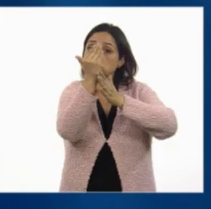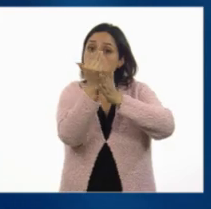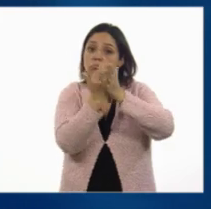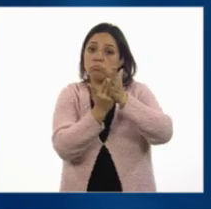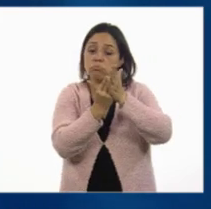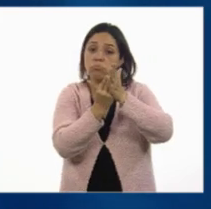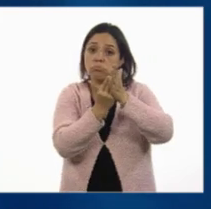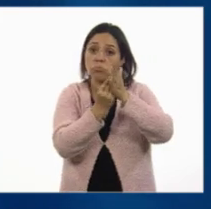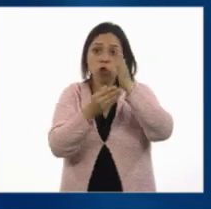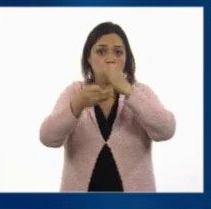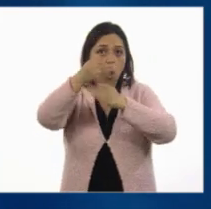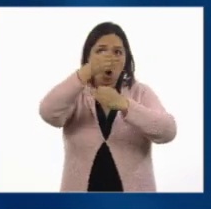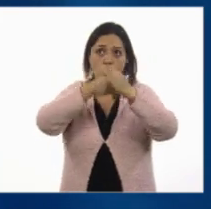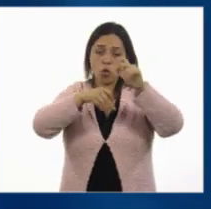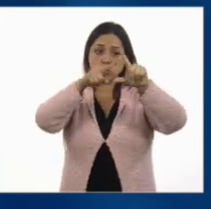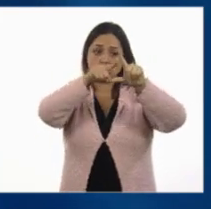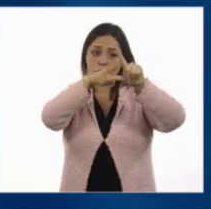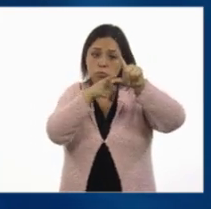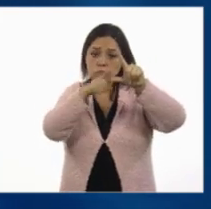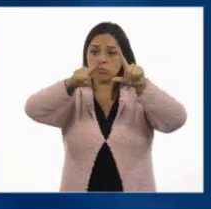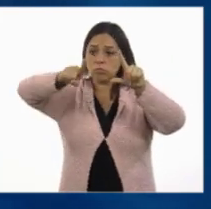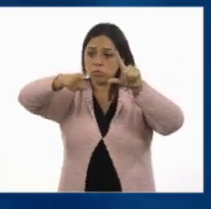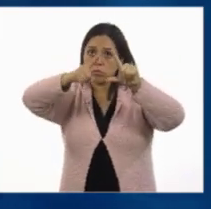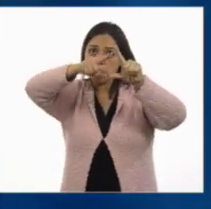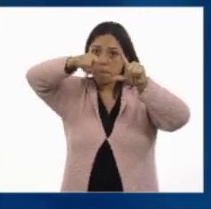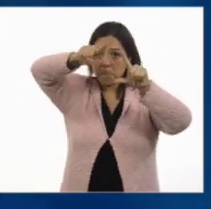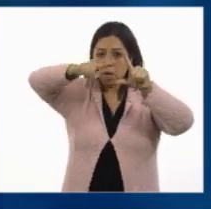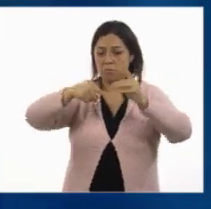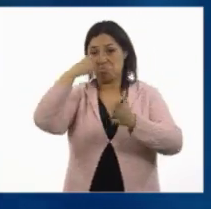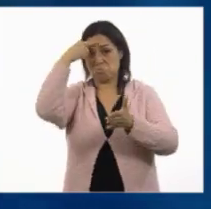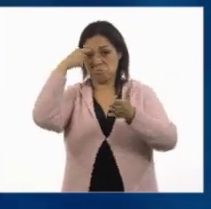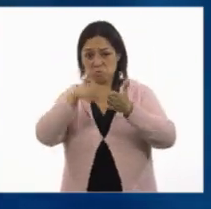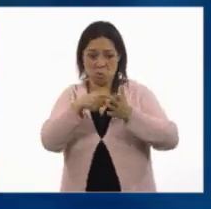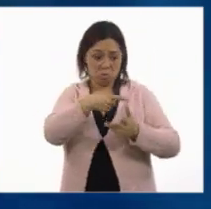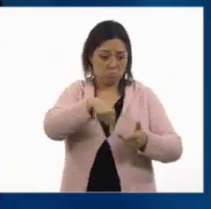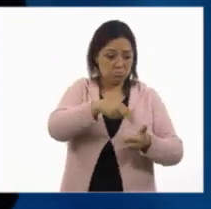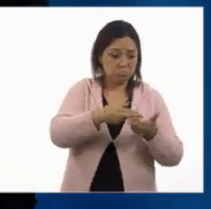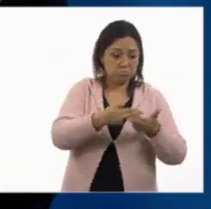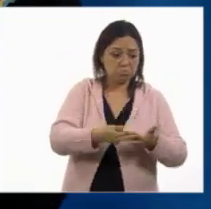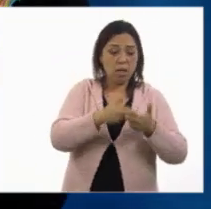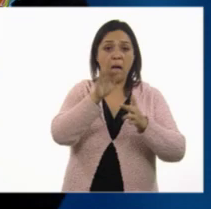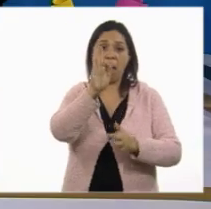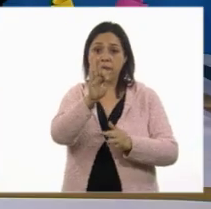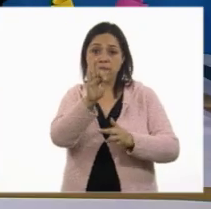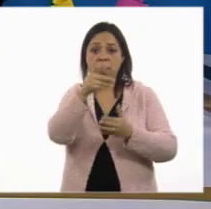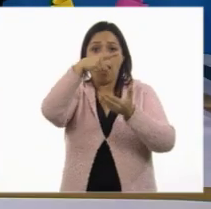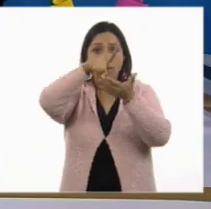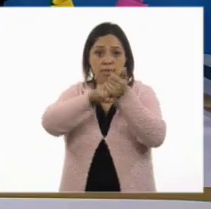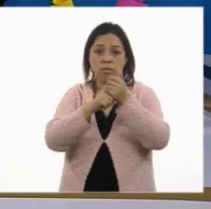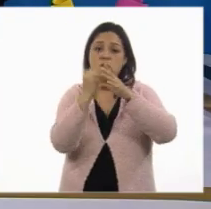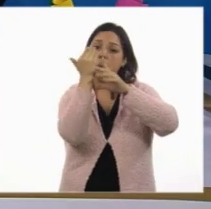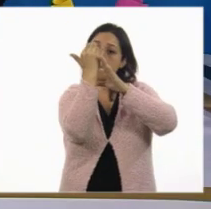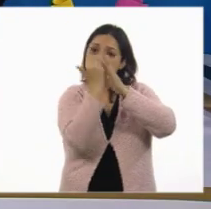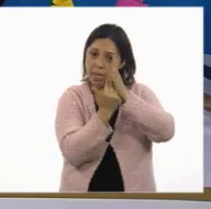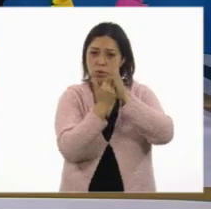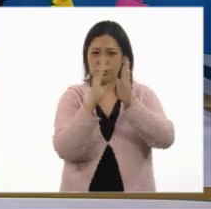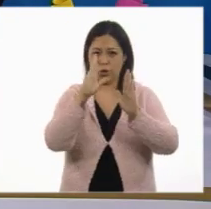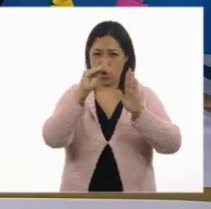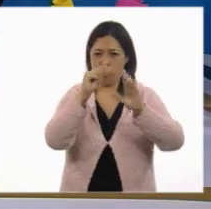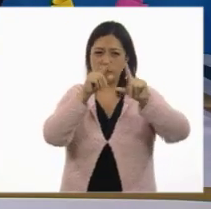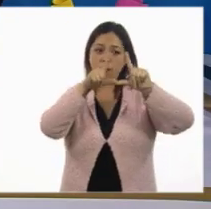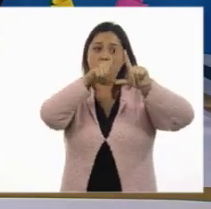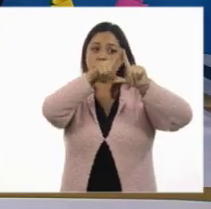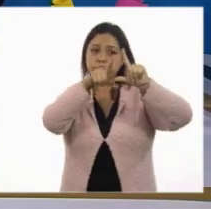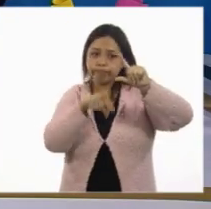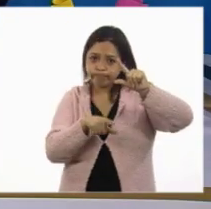Muy bien. Pues hay varios, yo creo que los que nos quedan, porque mira, este F tiene menos de 90 grados. Aquí se aprecia grande porque